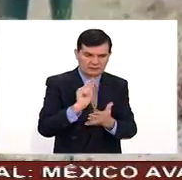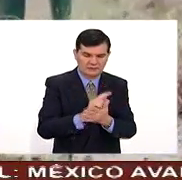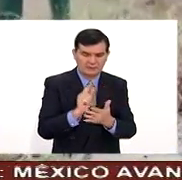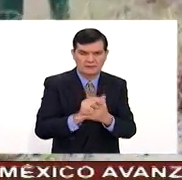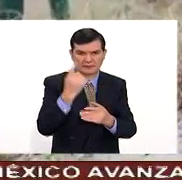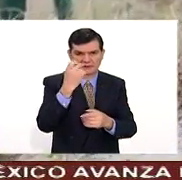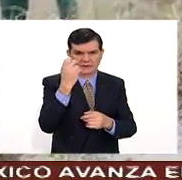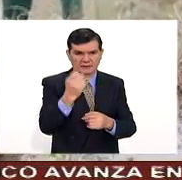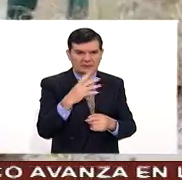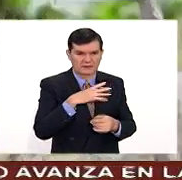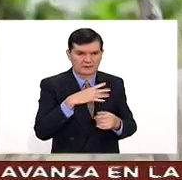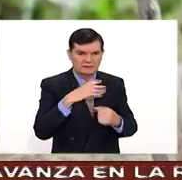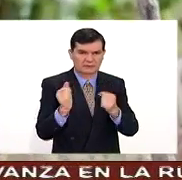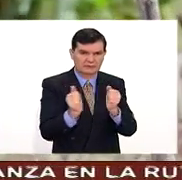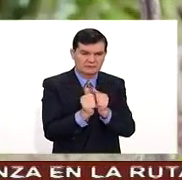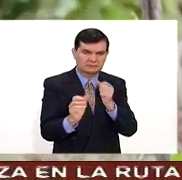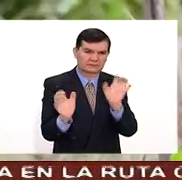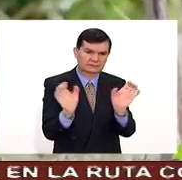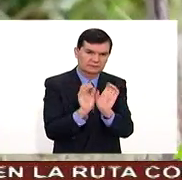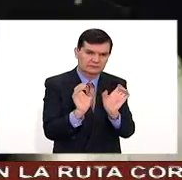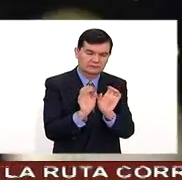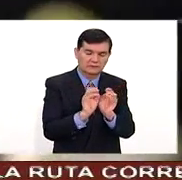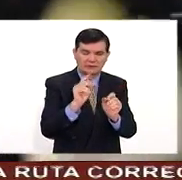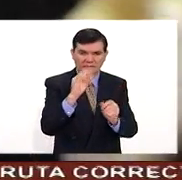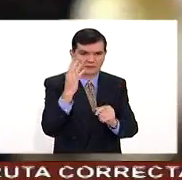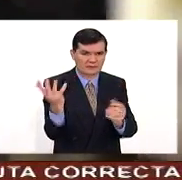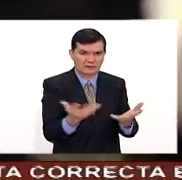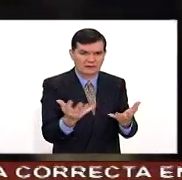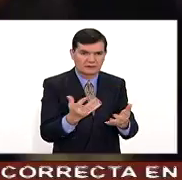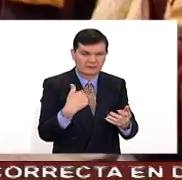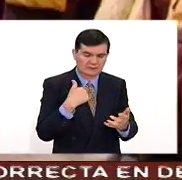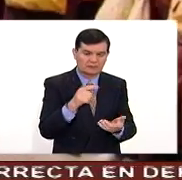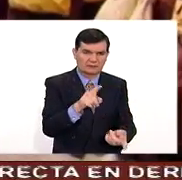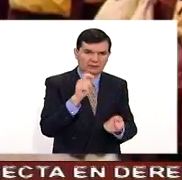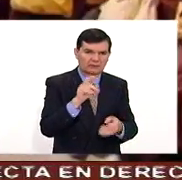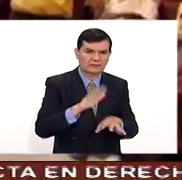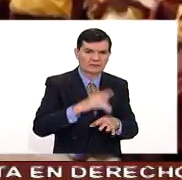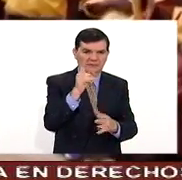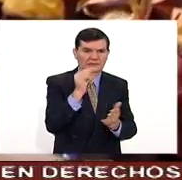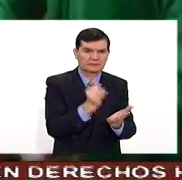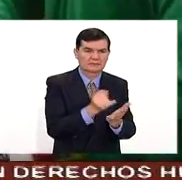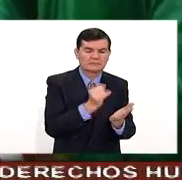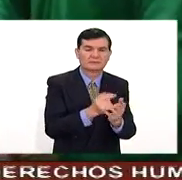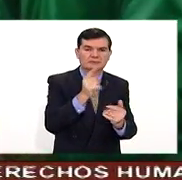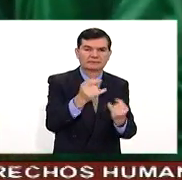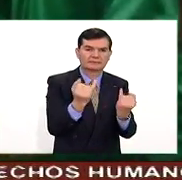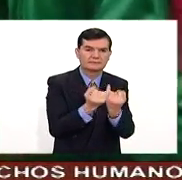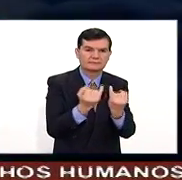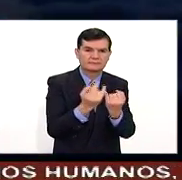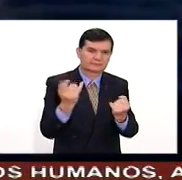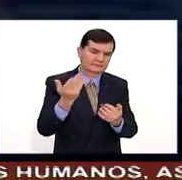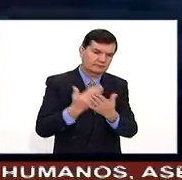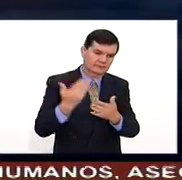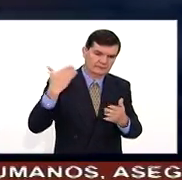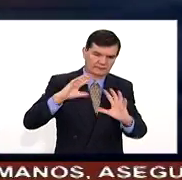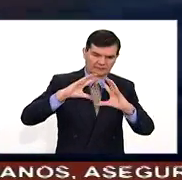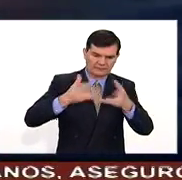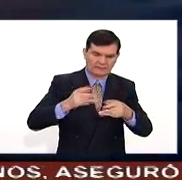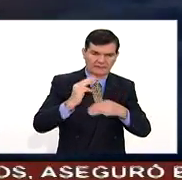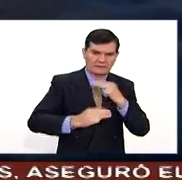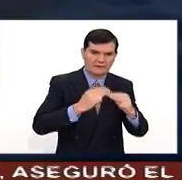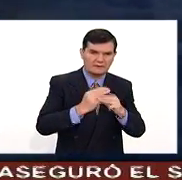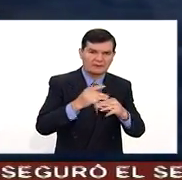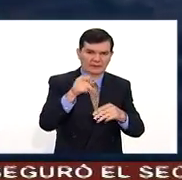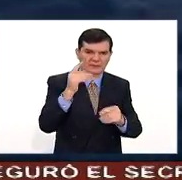para las cuales darían certificados, y de no hacerlo, entonces les cobraría un impuesto. Bueno, pues esto mismo se pensaba hacer a nivel global,